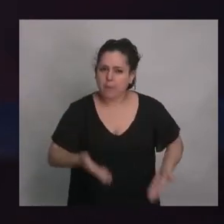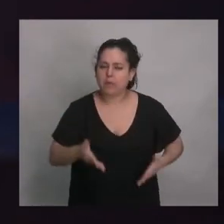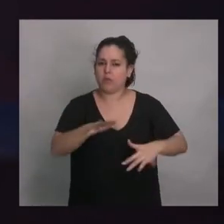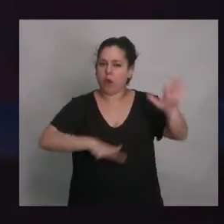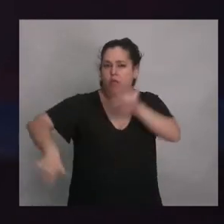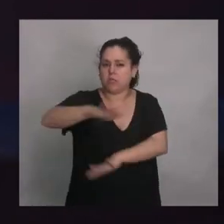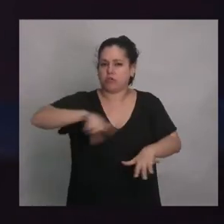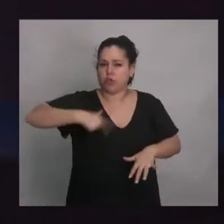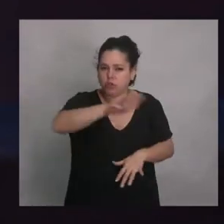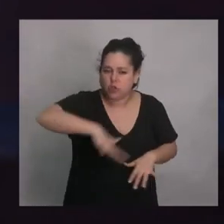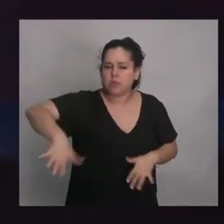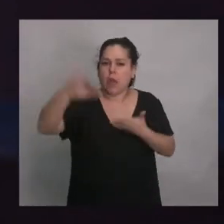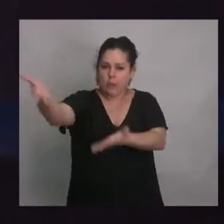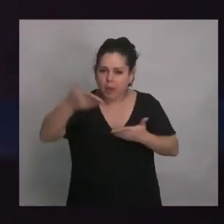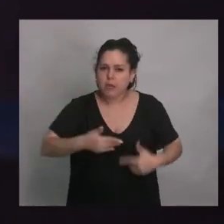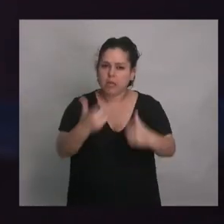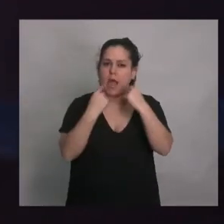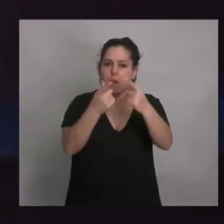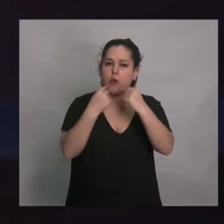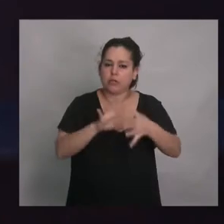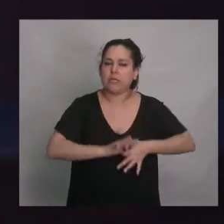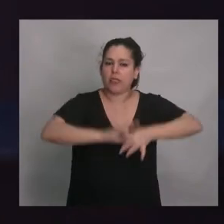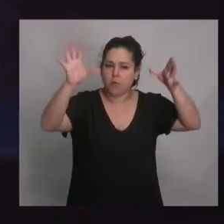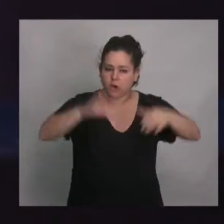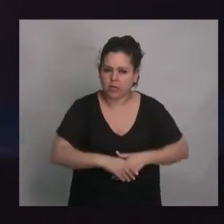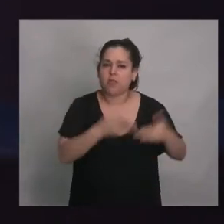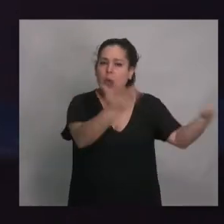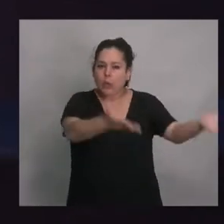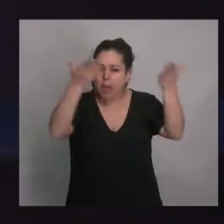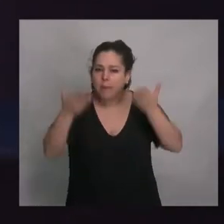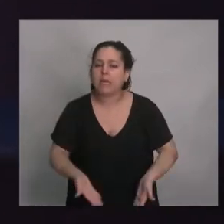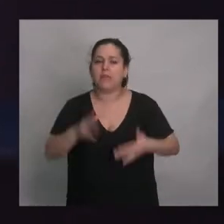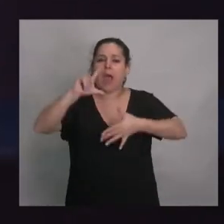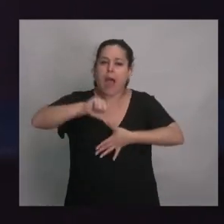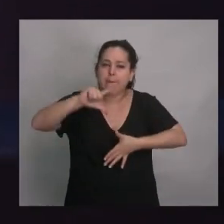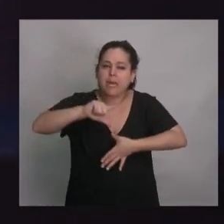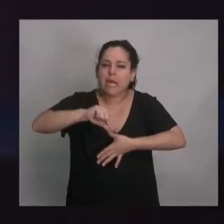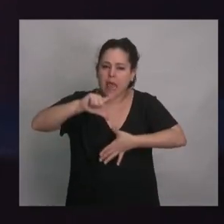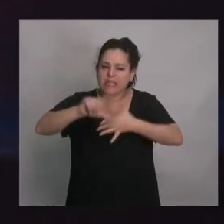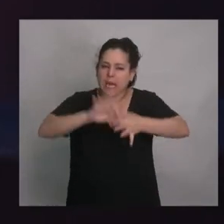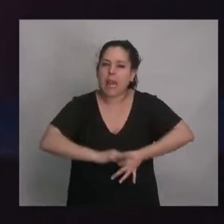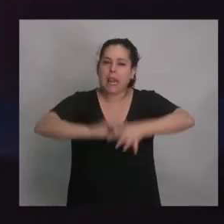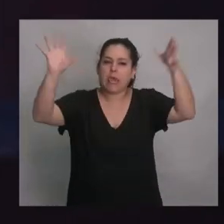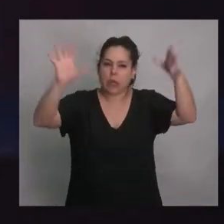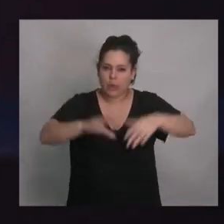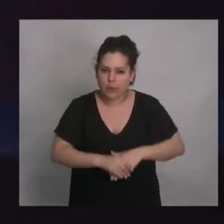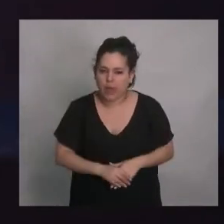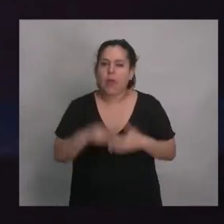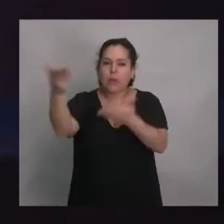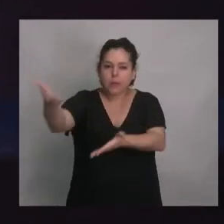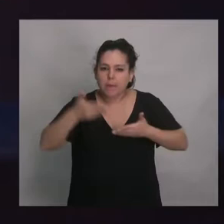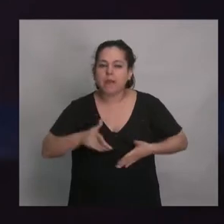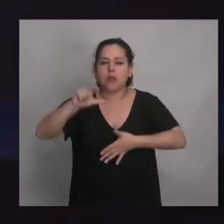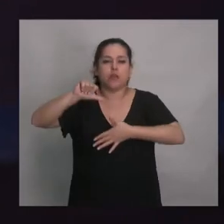bienvenida a la protesta social democrática bienvenida a américa latina libre bienvenida a